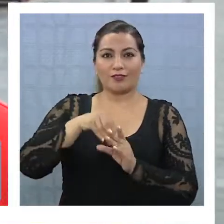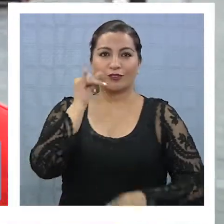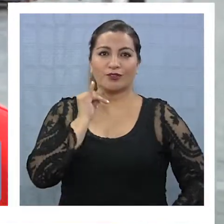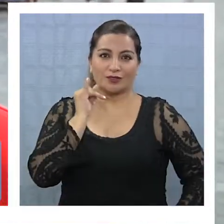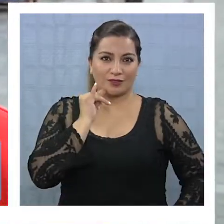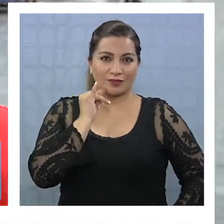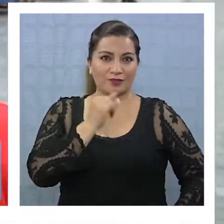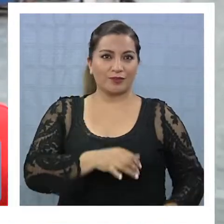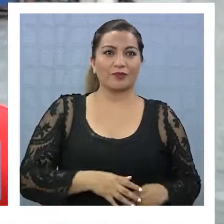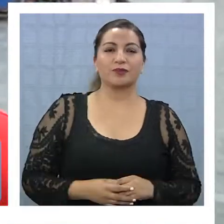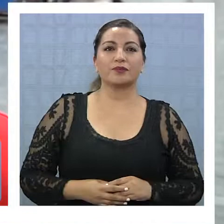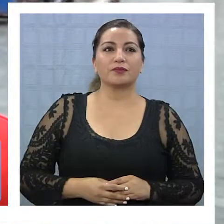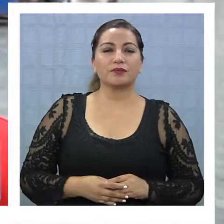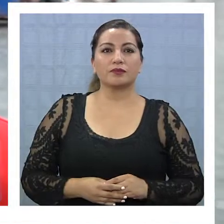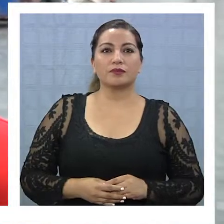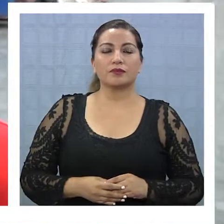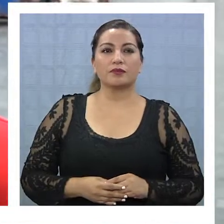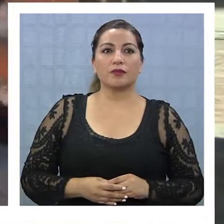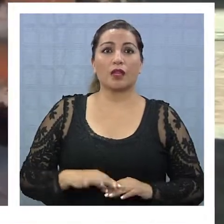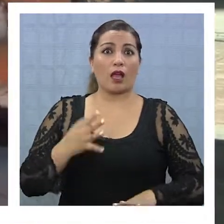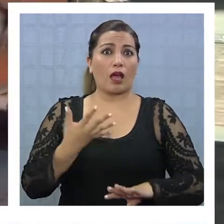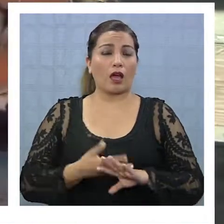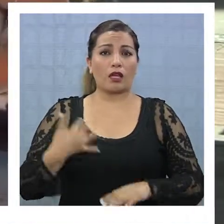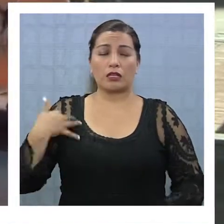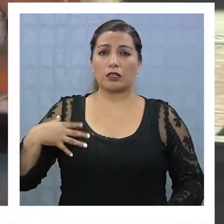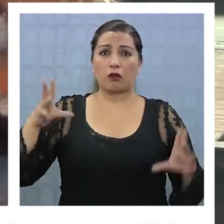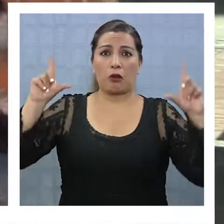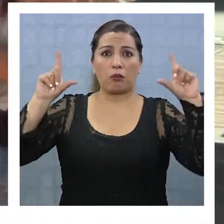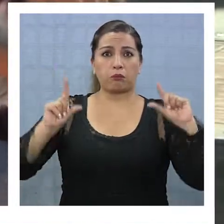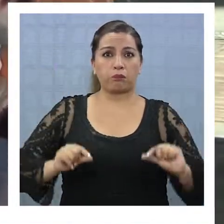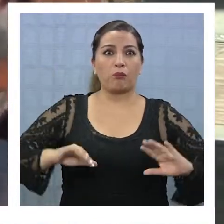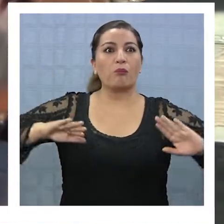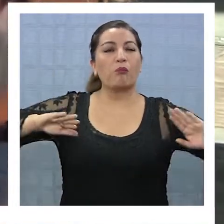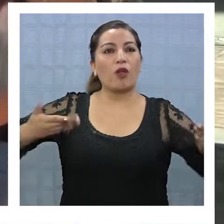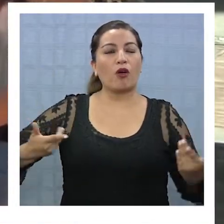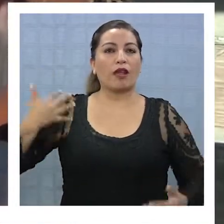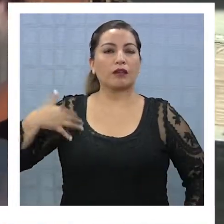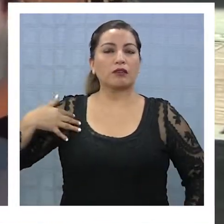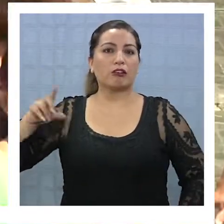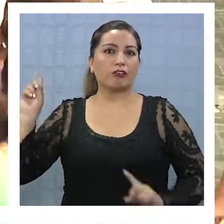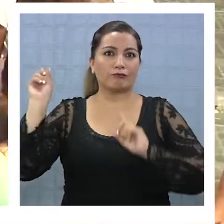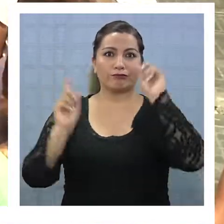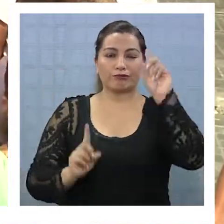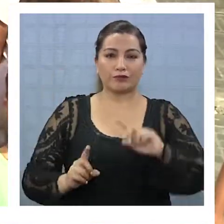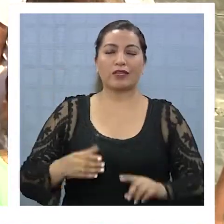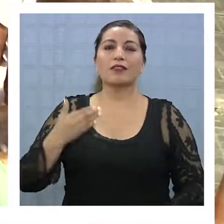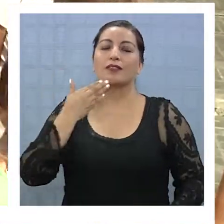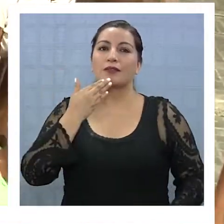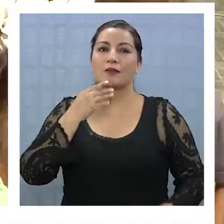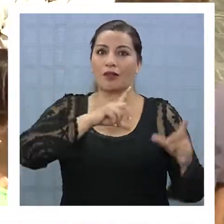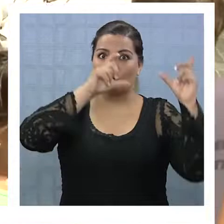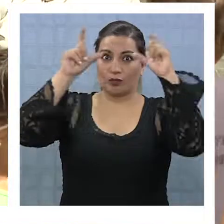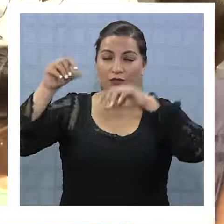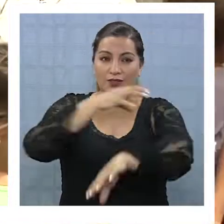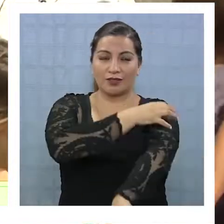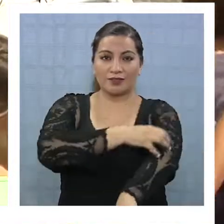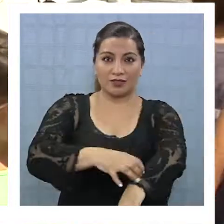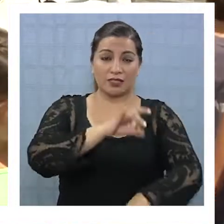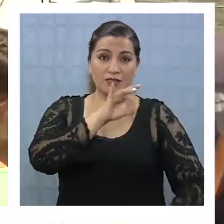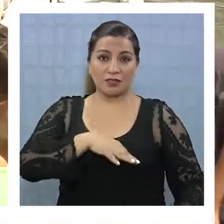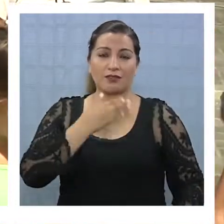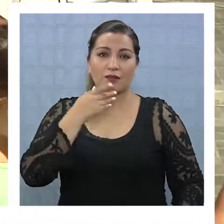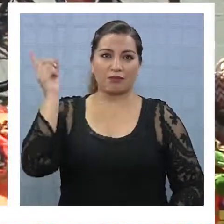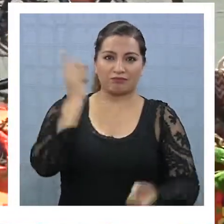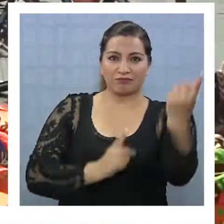importantes que hay aquí en Iquique. Se dijo que habría una baja de argentinos, pero ya están llegando, así como turistas nacionales de